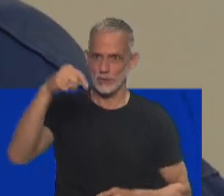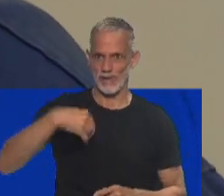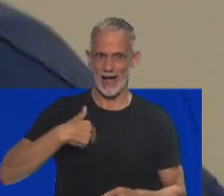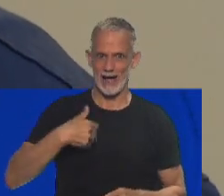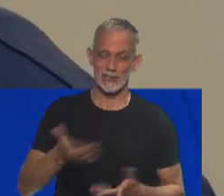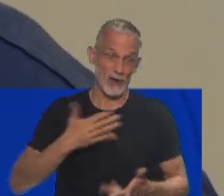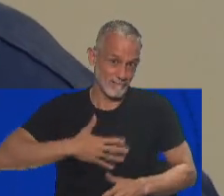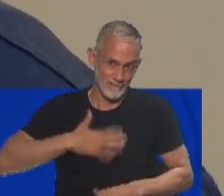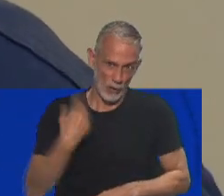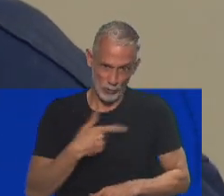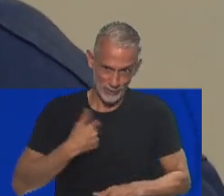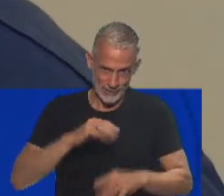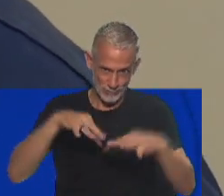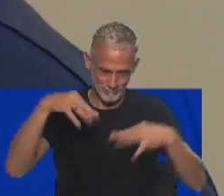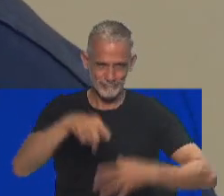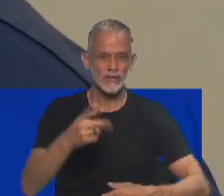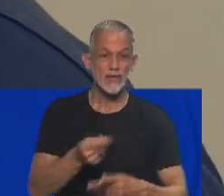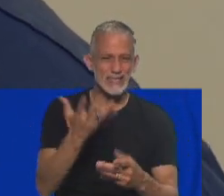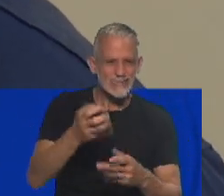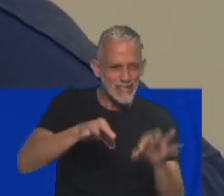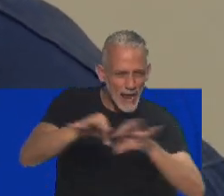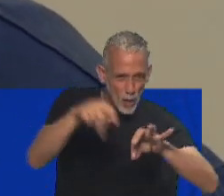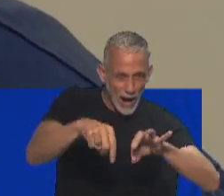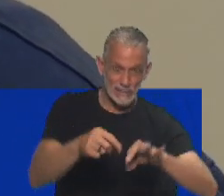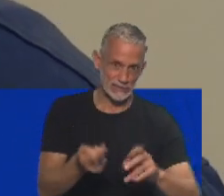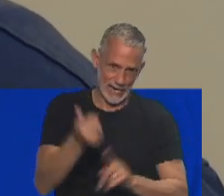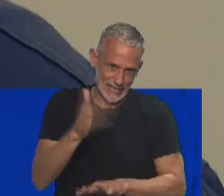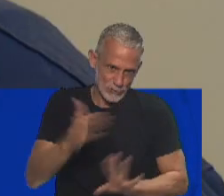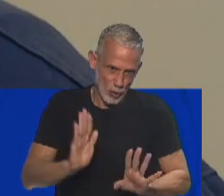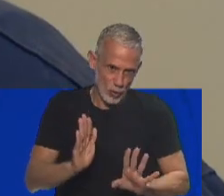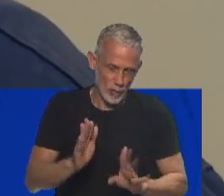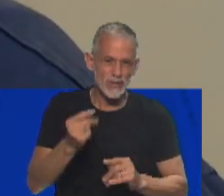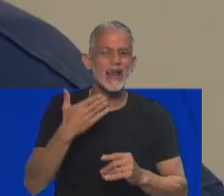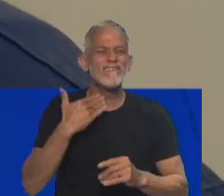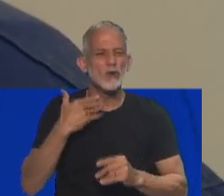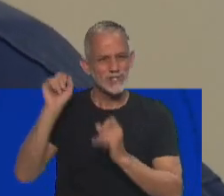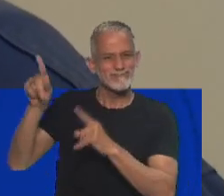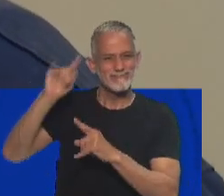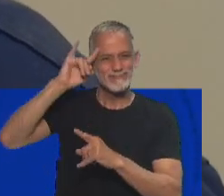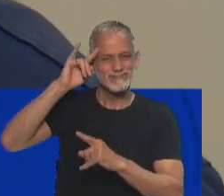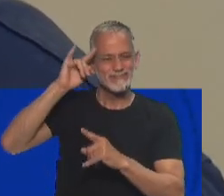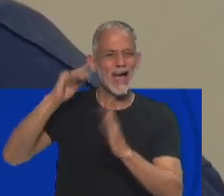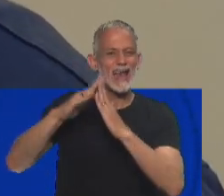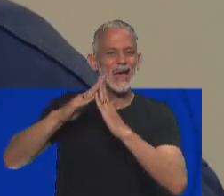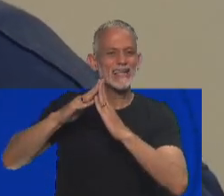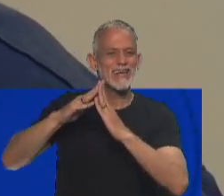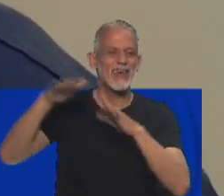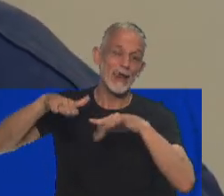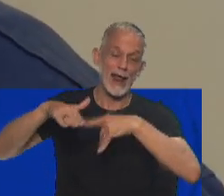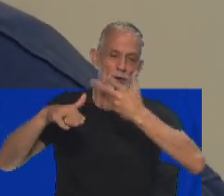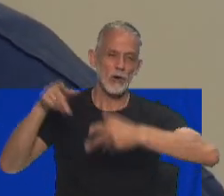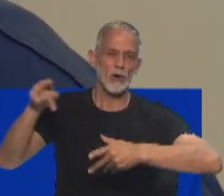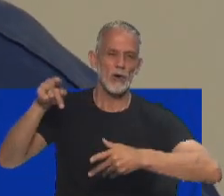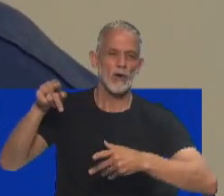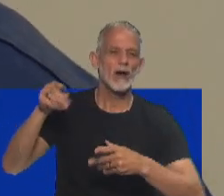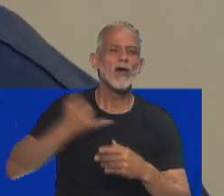y estamos re contentos de hacerlo. ¿En parte se grabó acá? Sí, casi todo. De hecho, menos las voces, que las fuimos a grabar a la casa del enano Teixeira,